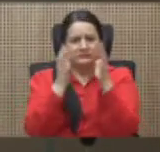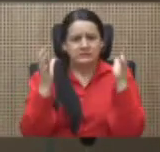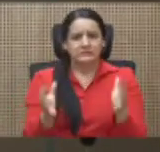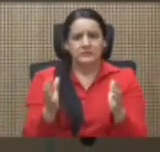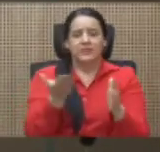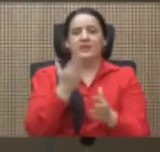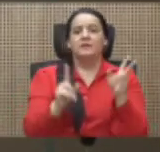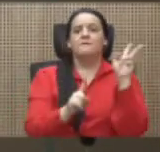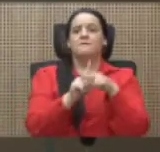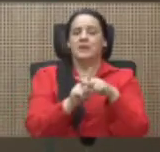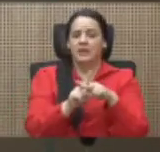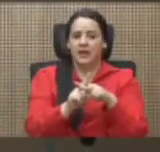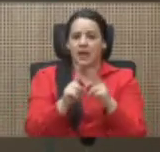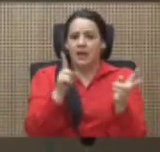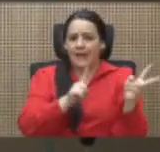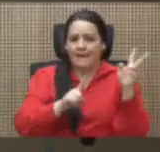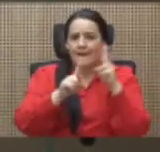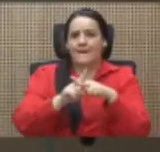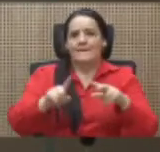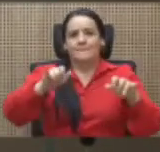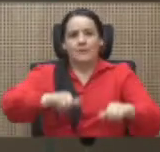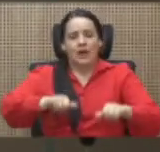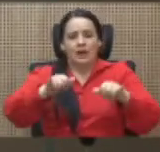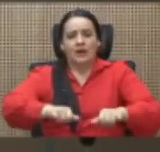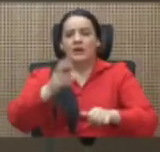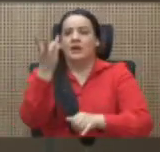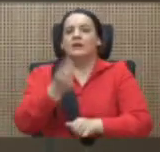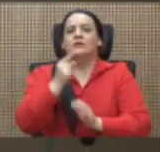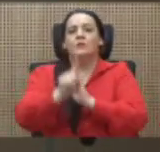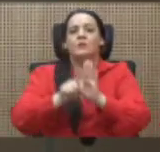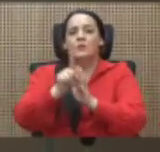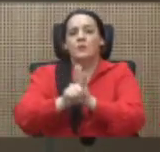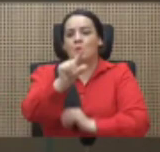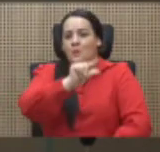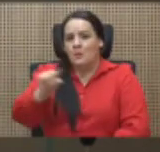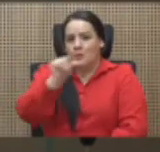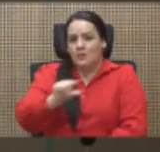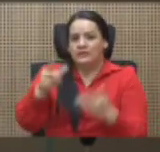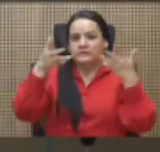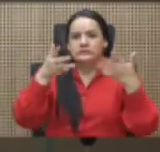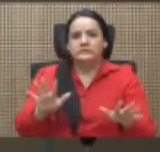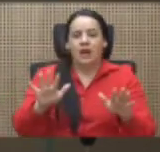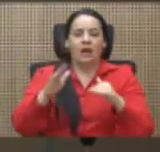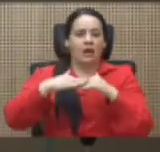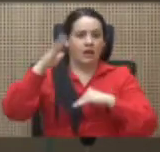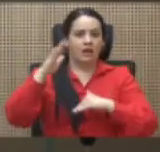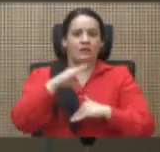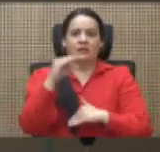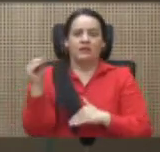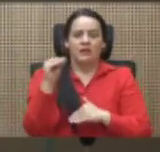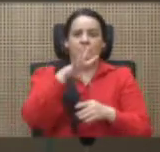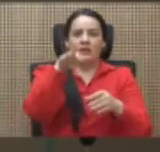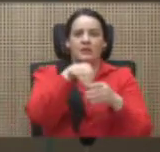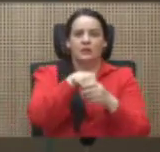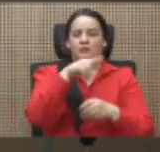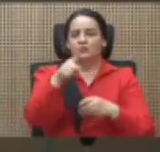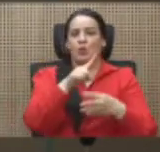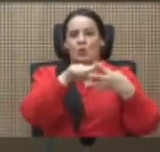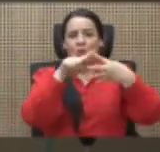implica mantener la cantidad de horas semanales, que es ya de por sí alta, y empaquetarla en solo 4